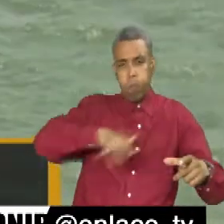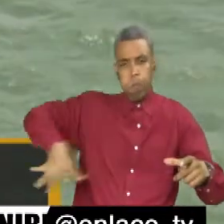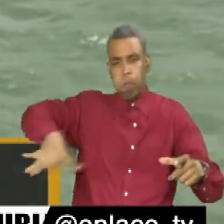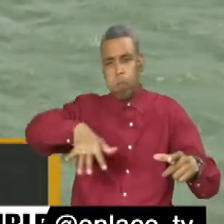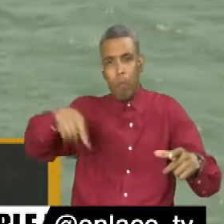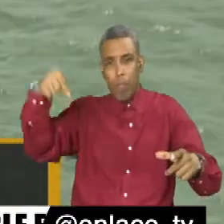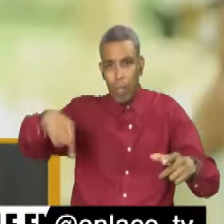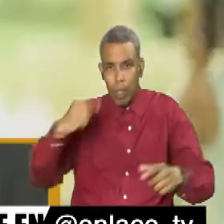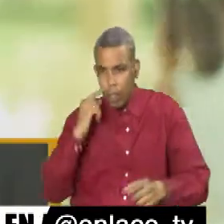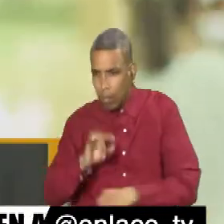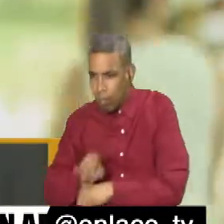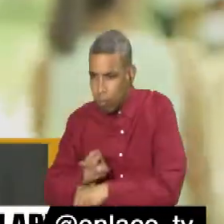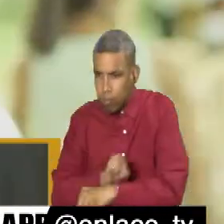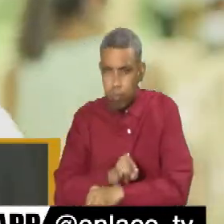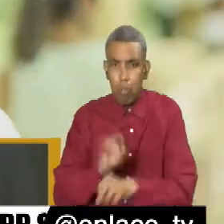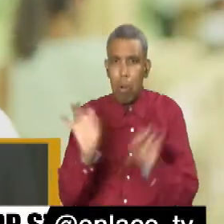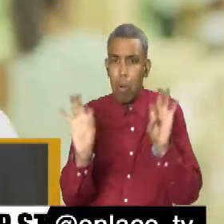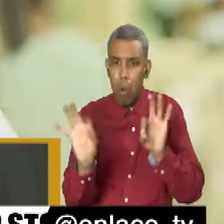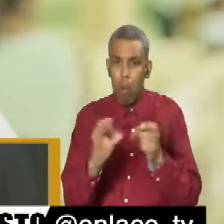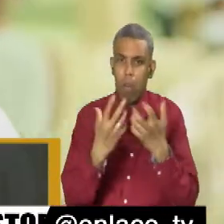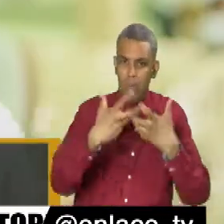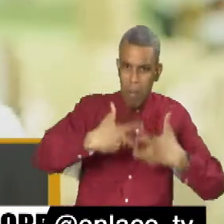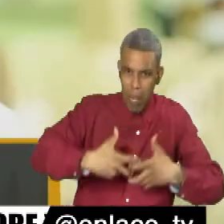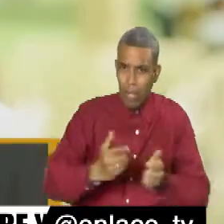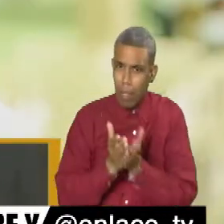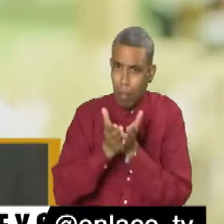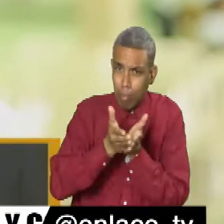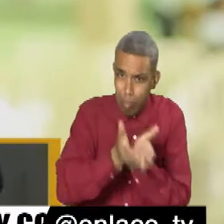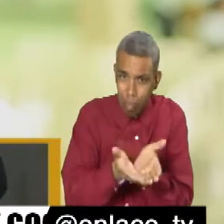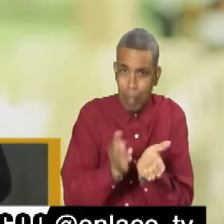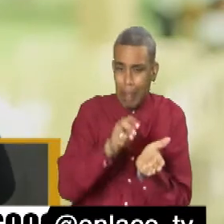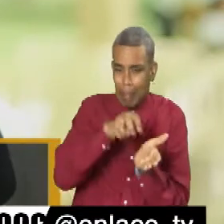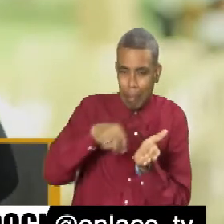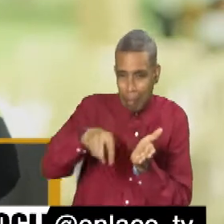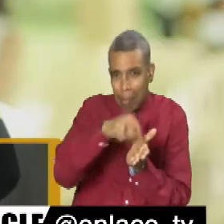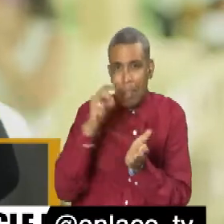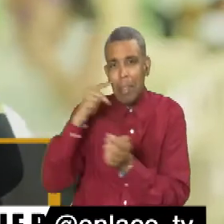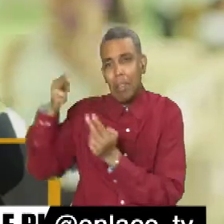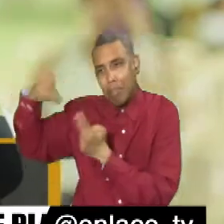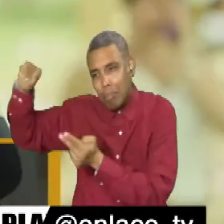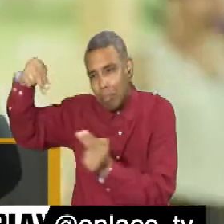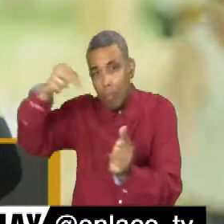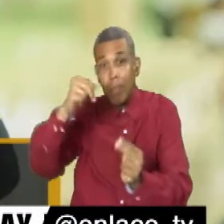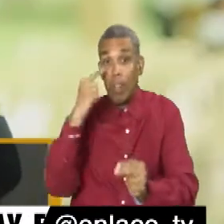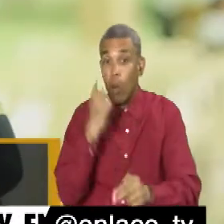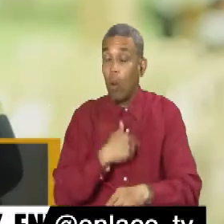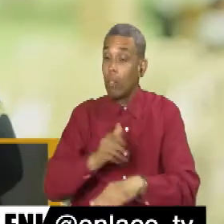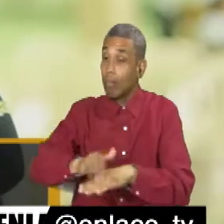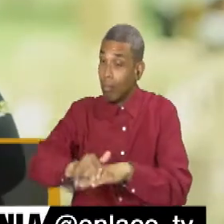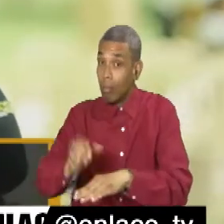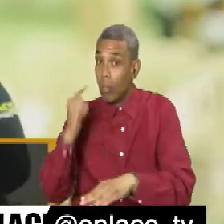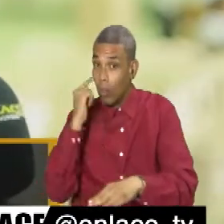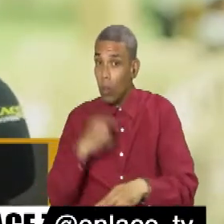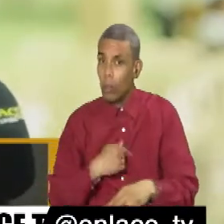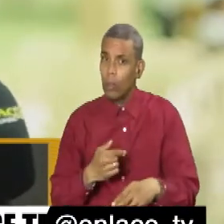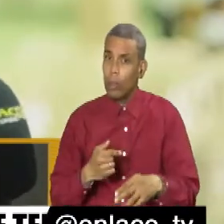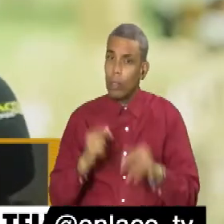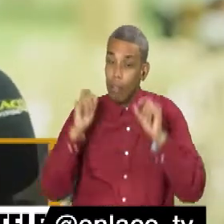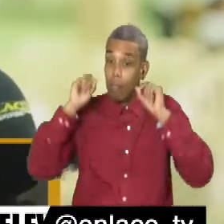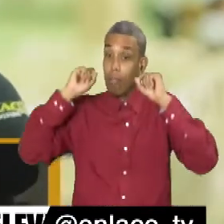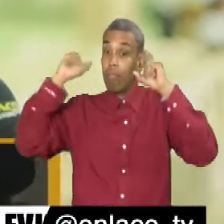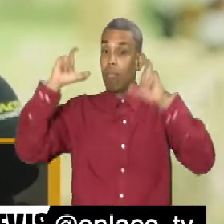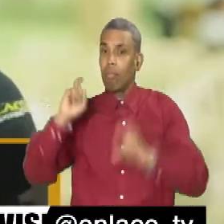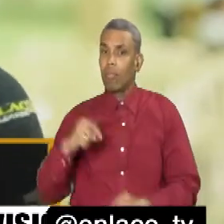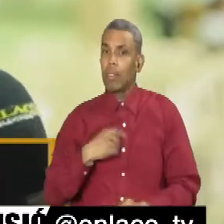sus servicios allá. El llamado urgente a las comunidades a que evitemos hacer uso inadecuado del embalse, evitemos hacer uso de